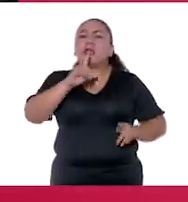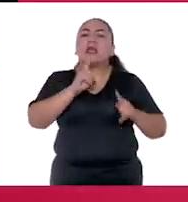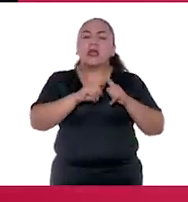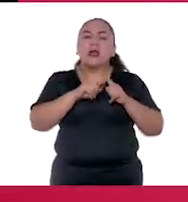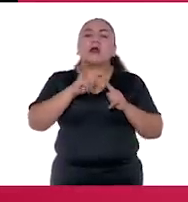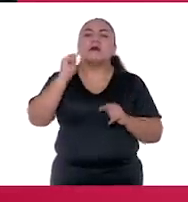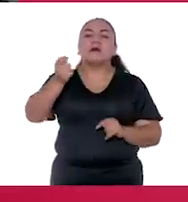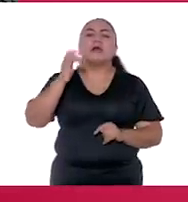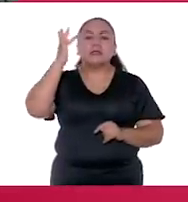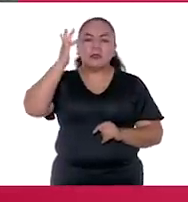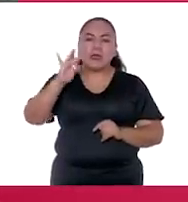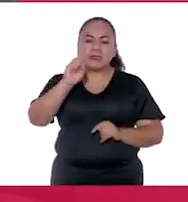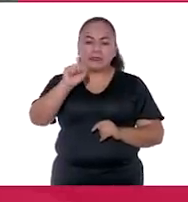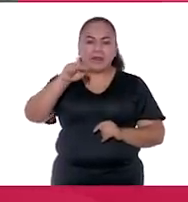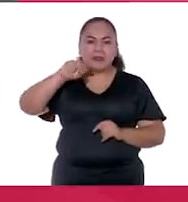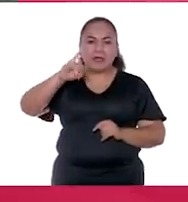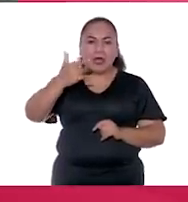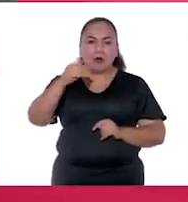de la ciudad.